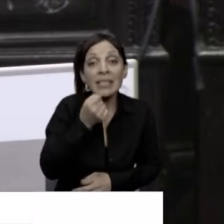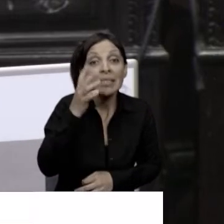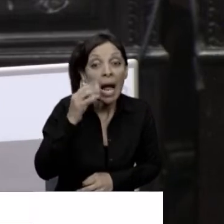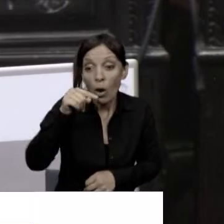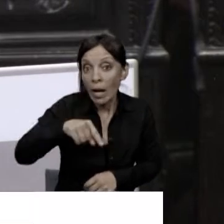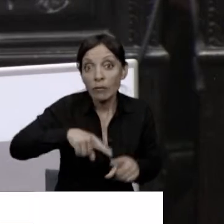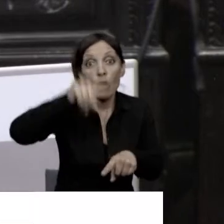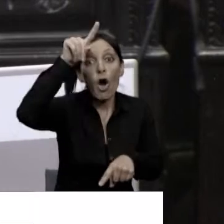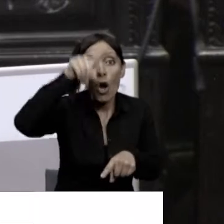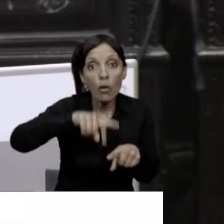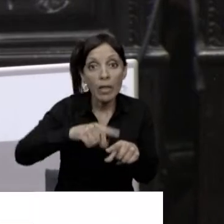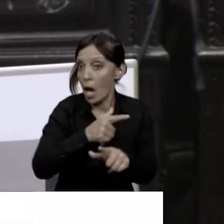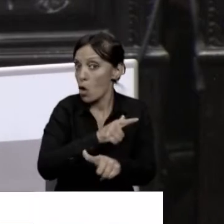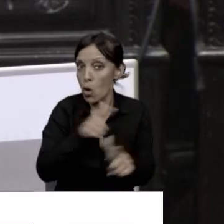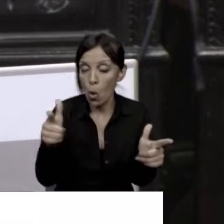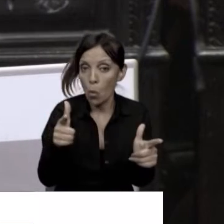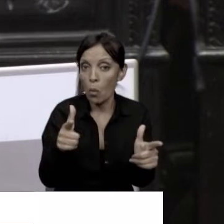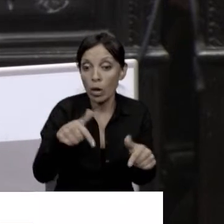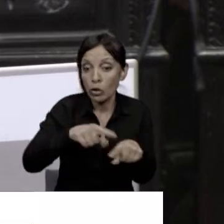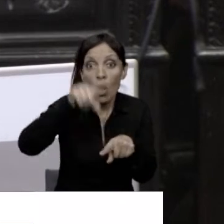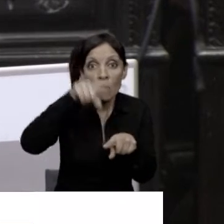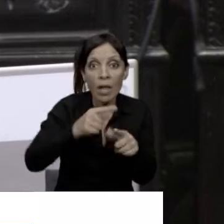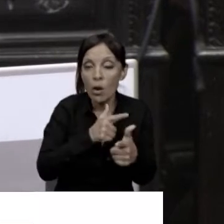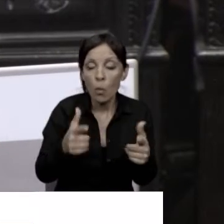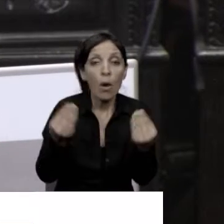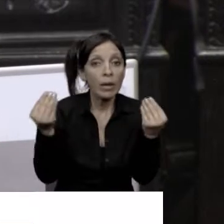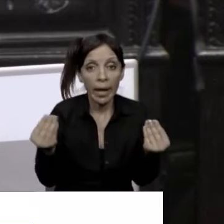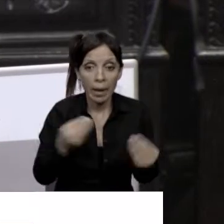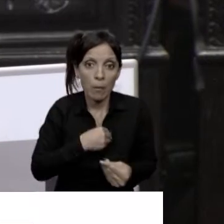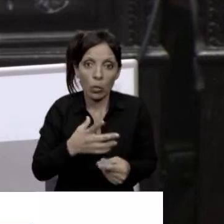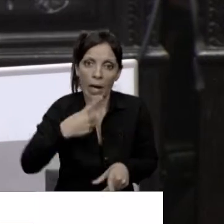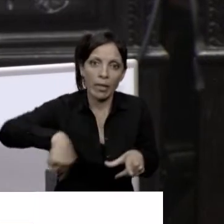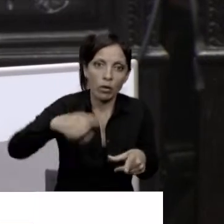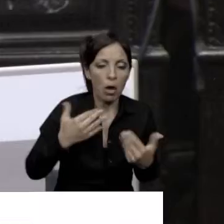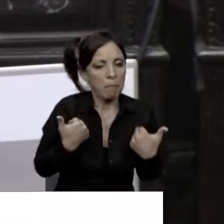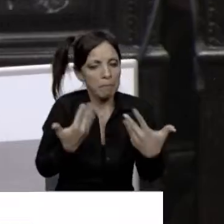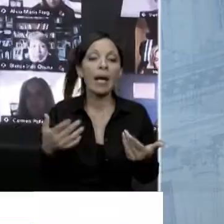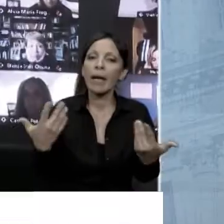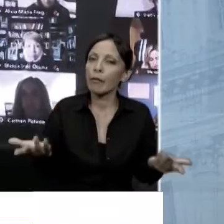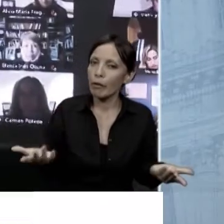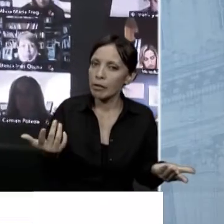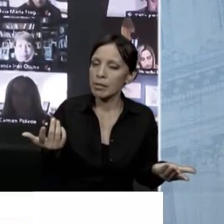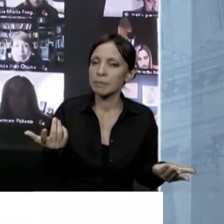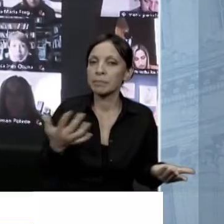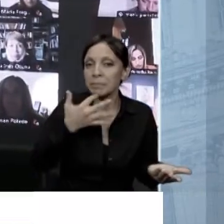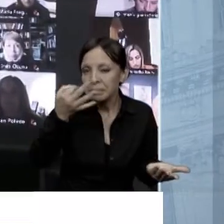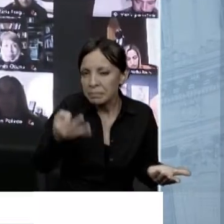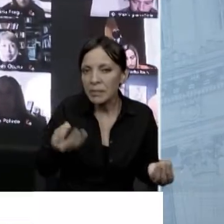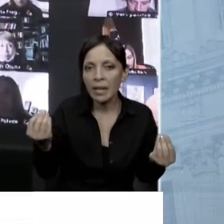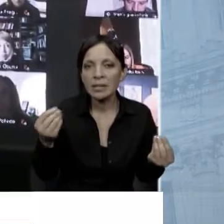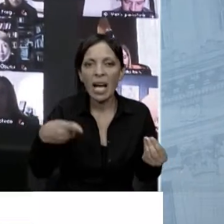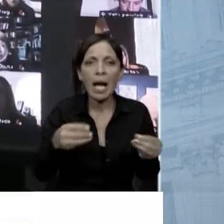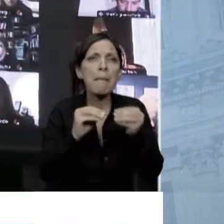algo no hubo aquí hoy, durante toda esta jornada, fue buena voluntad y predisposición. Lo cierto es que aquí no